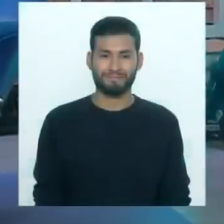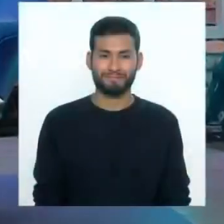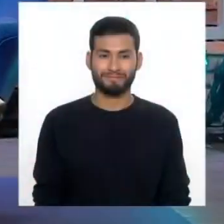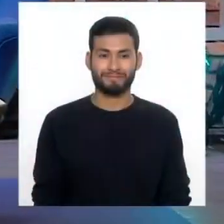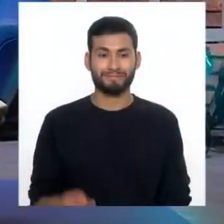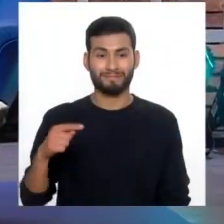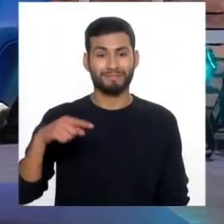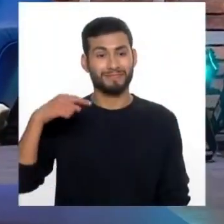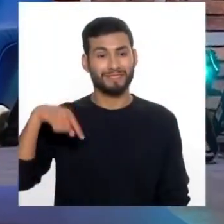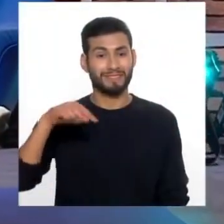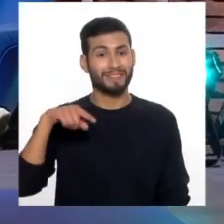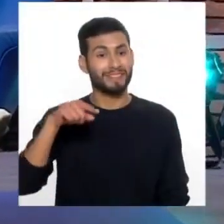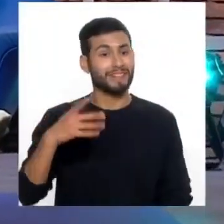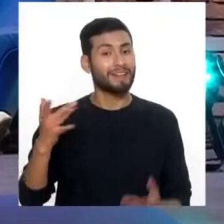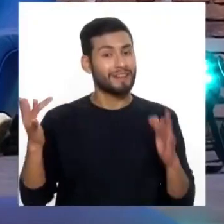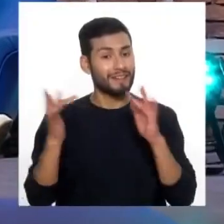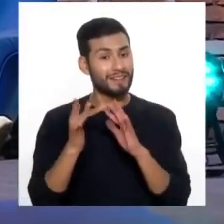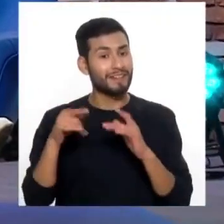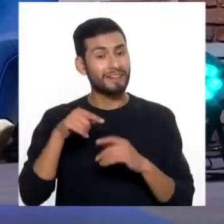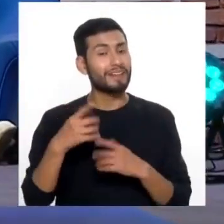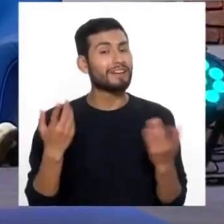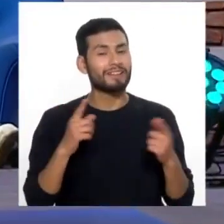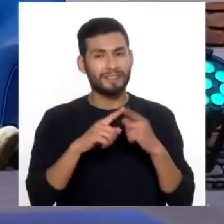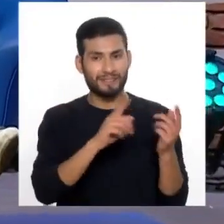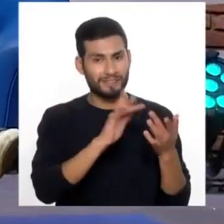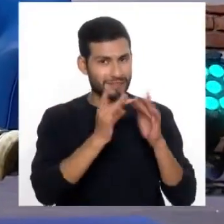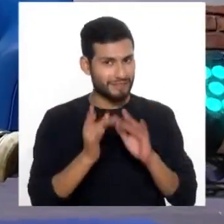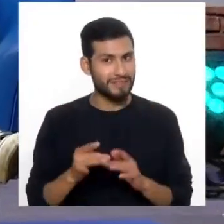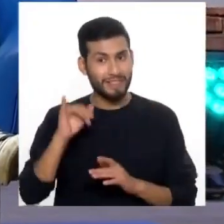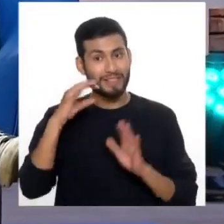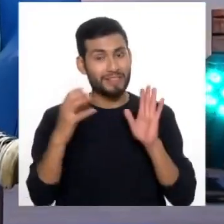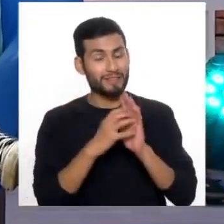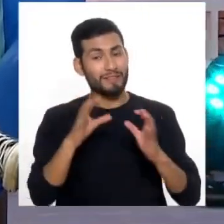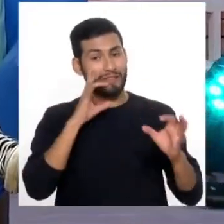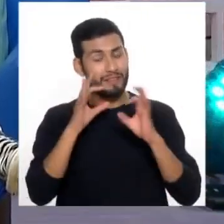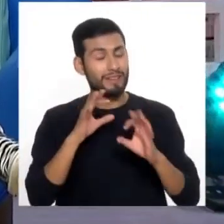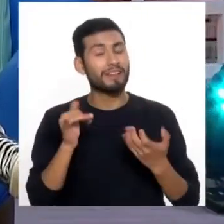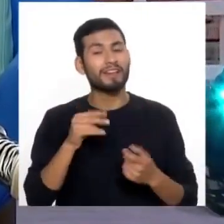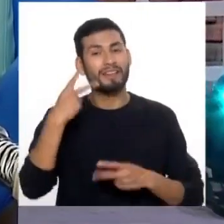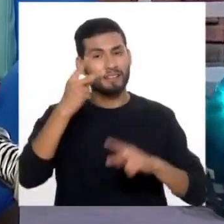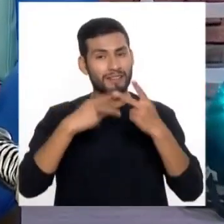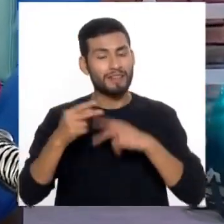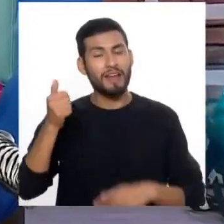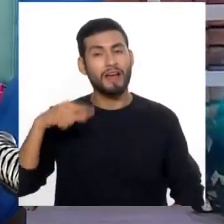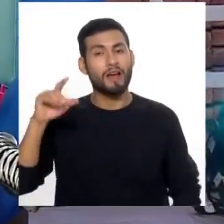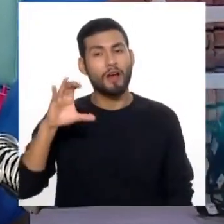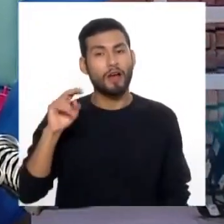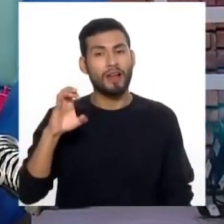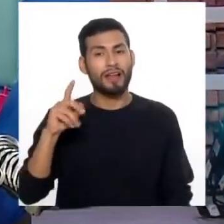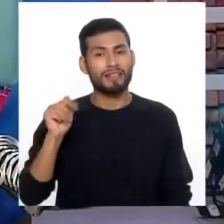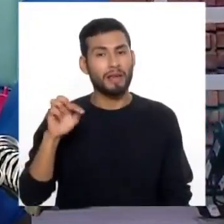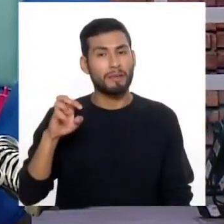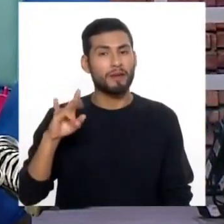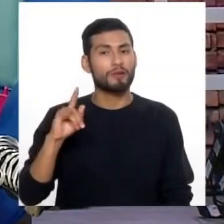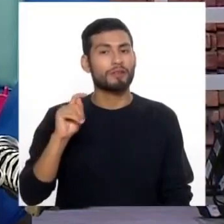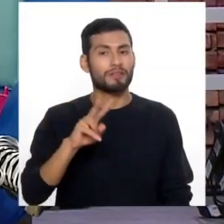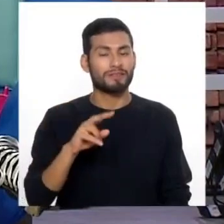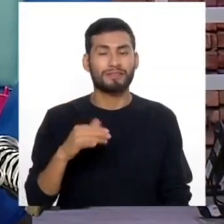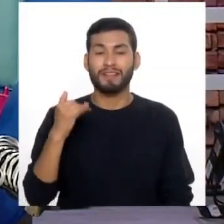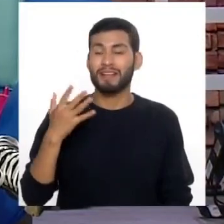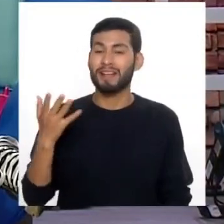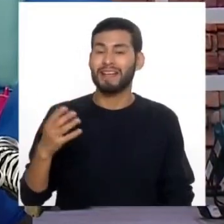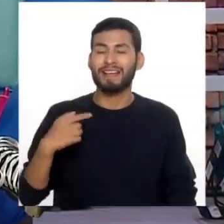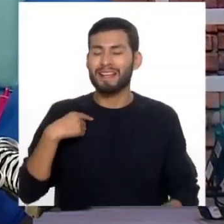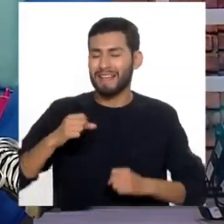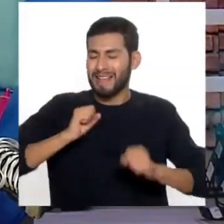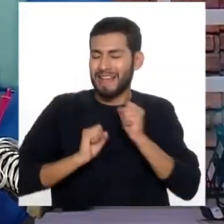Ya estamos de regreso y tú estás conectado con nosotros en redes sociales, en Instagram, en Facebook y también en TikTok como @ConectaPeruTV. Y la salsera